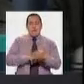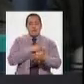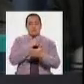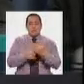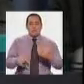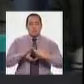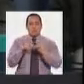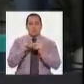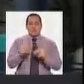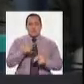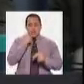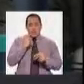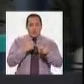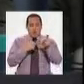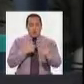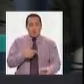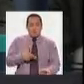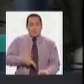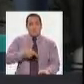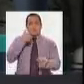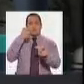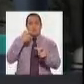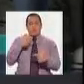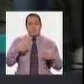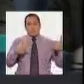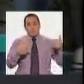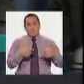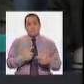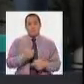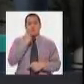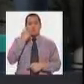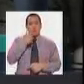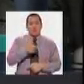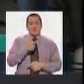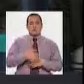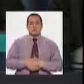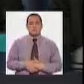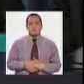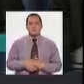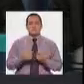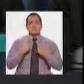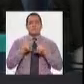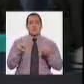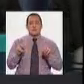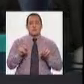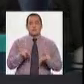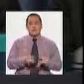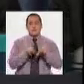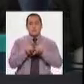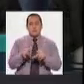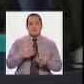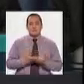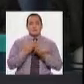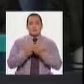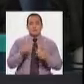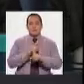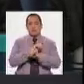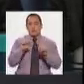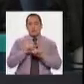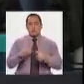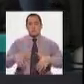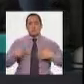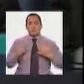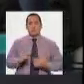tesis de que el terrorista Tito había sido ejecutado de un solo balazo. Sin embargo, esa prueba no se pudo